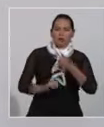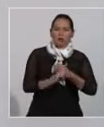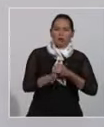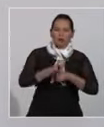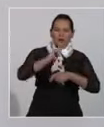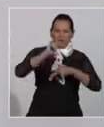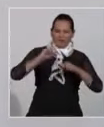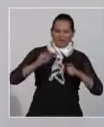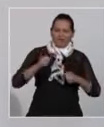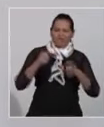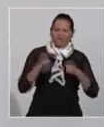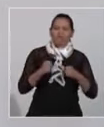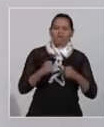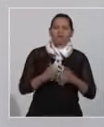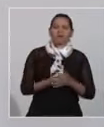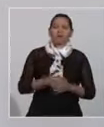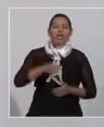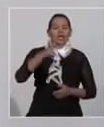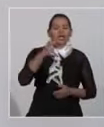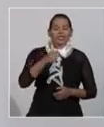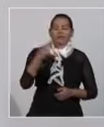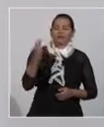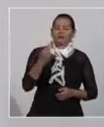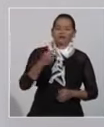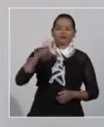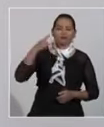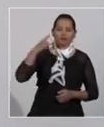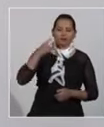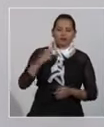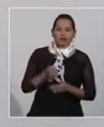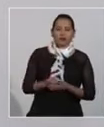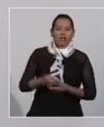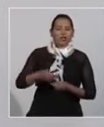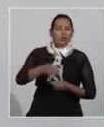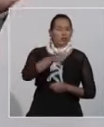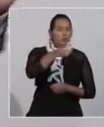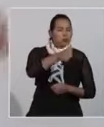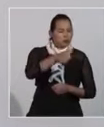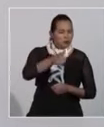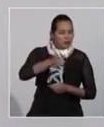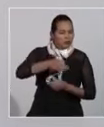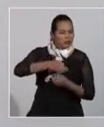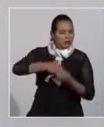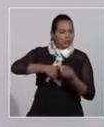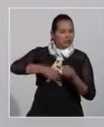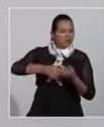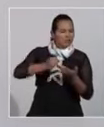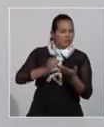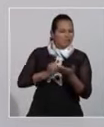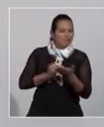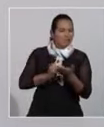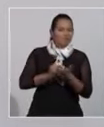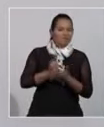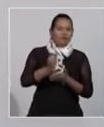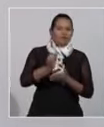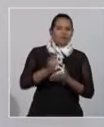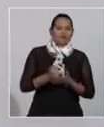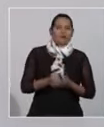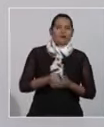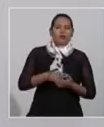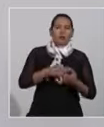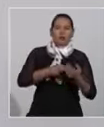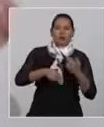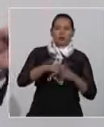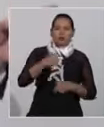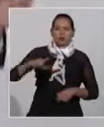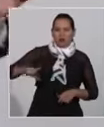verdad. Eso necesita Puebla. Tenemos en nuestras manos una gran decisión. No podemos seguir la continuidad de un gobierno que ha fracasado,